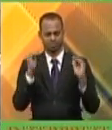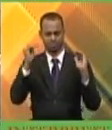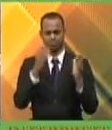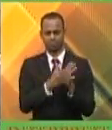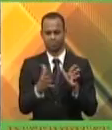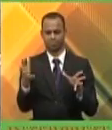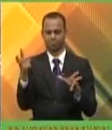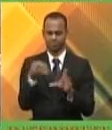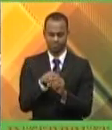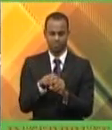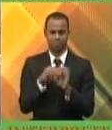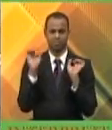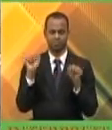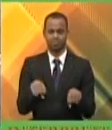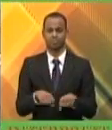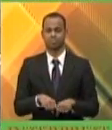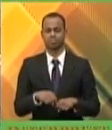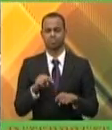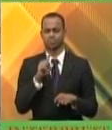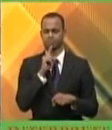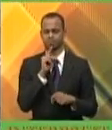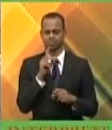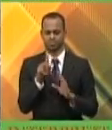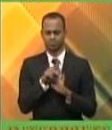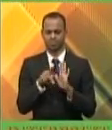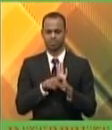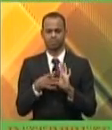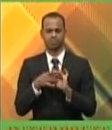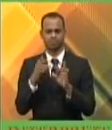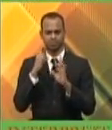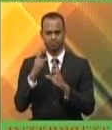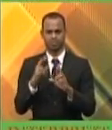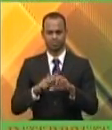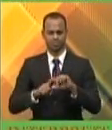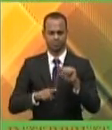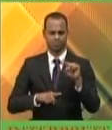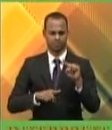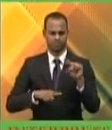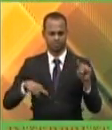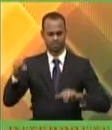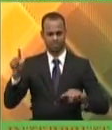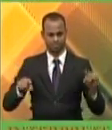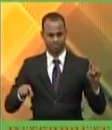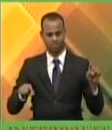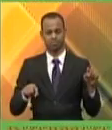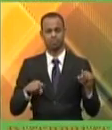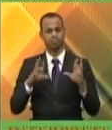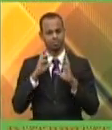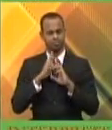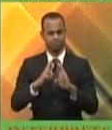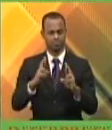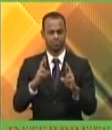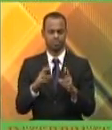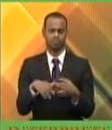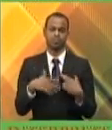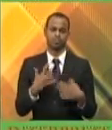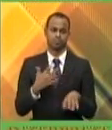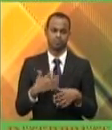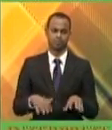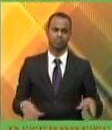de inclusión aquí hay algo y ese principio de respeto a la diversidad el concepto